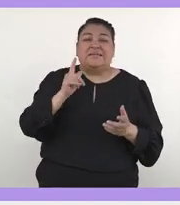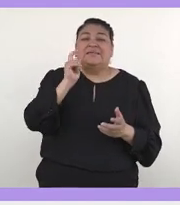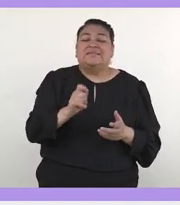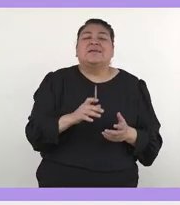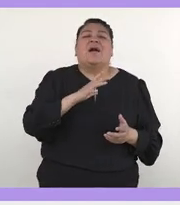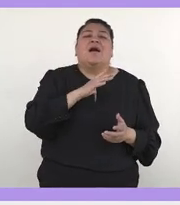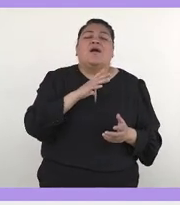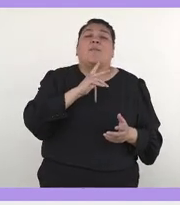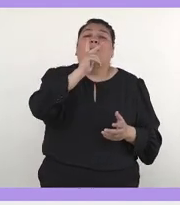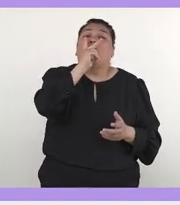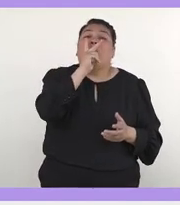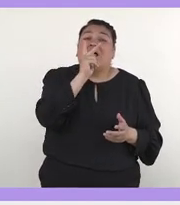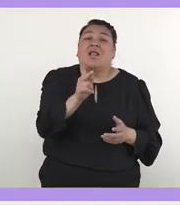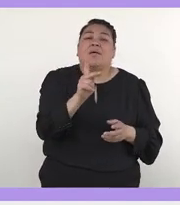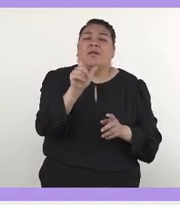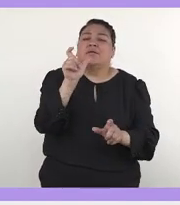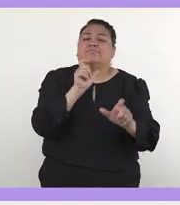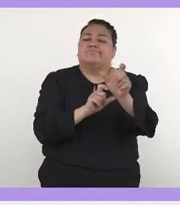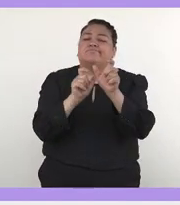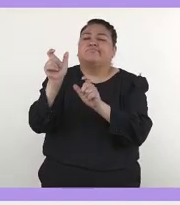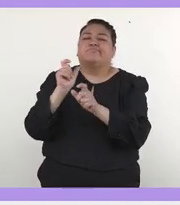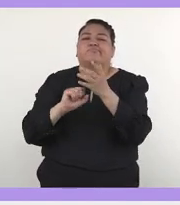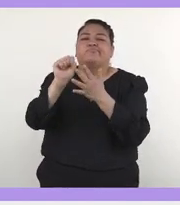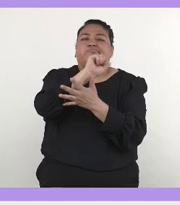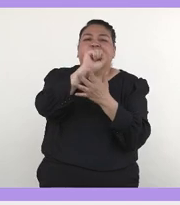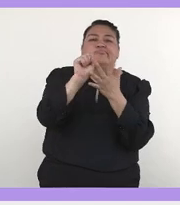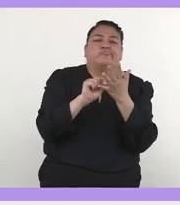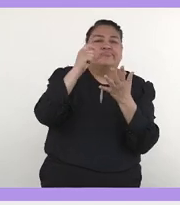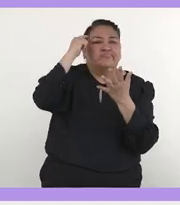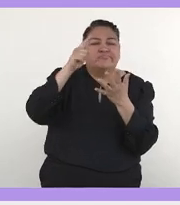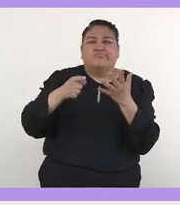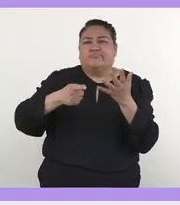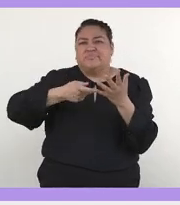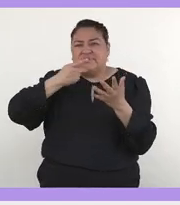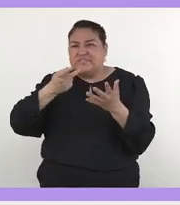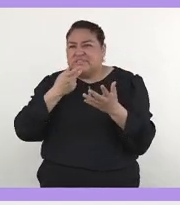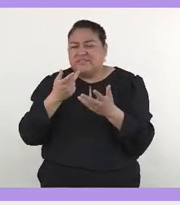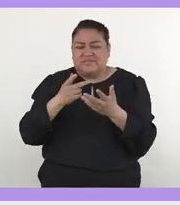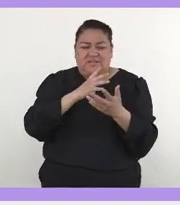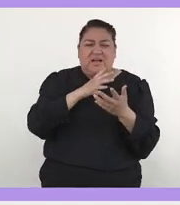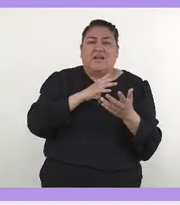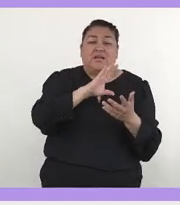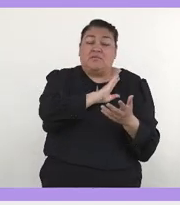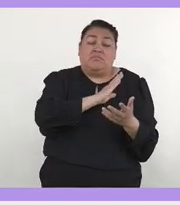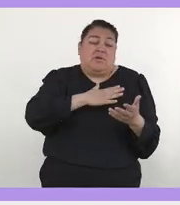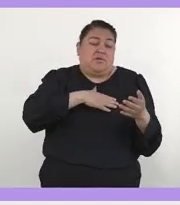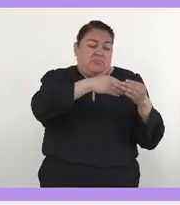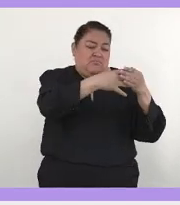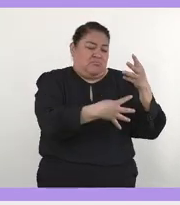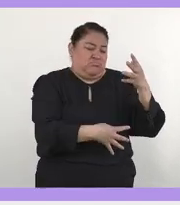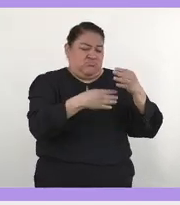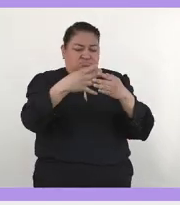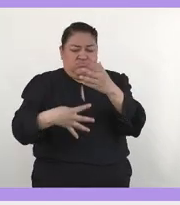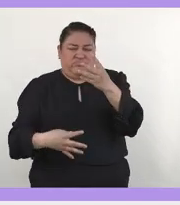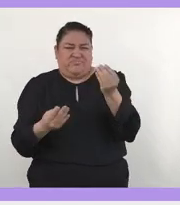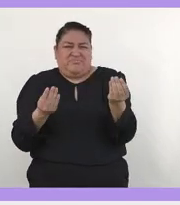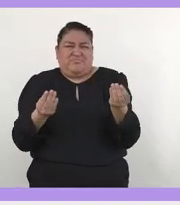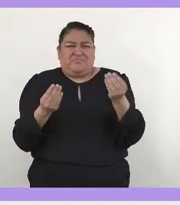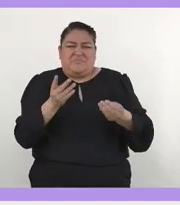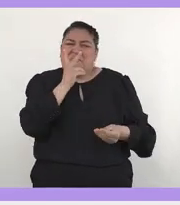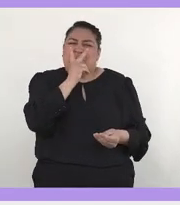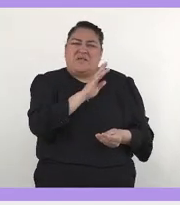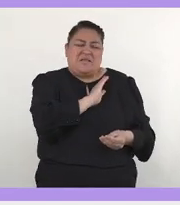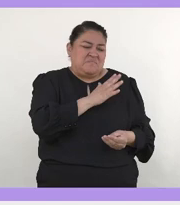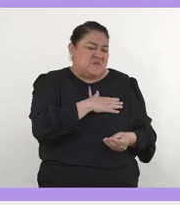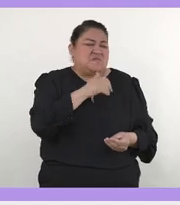muchas alternativas y creo que una de las cosas que es más importante entender de la lengua es que nos da muchas posibilidades nos quedamos con lo que conocemos